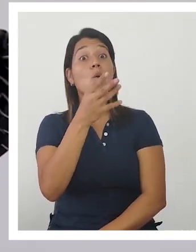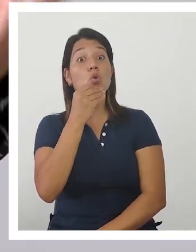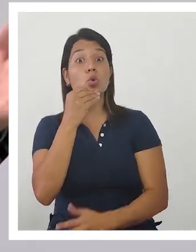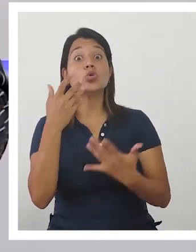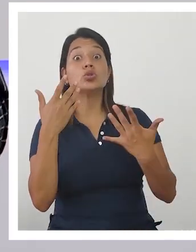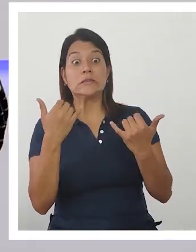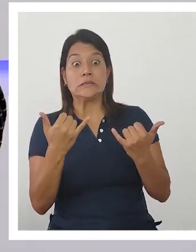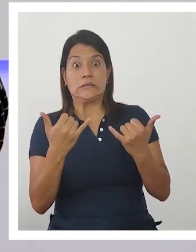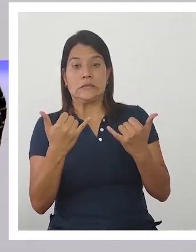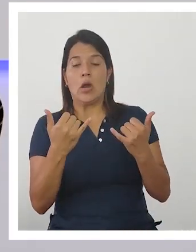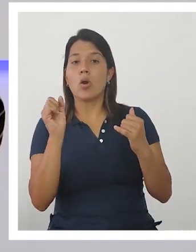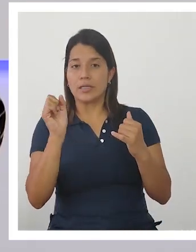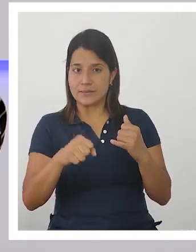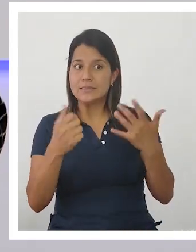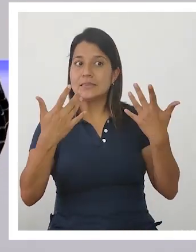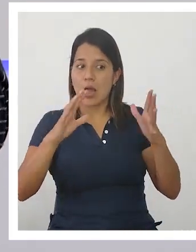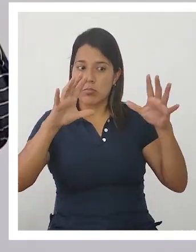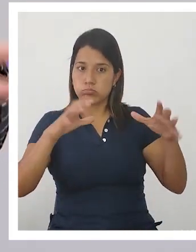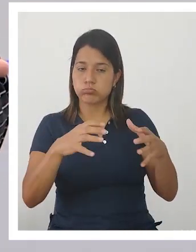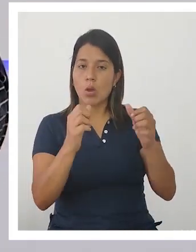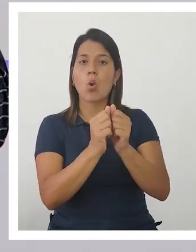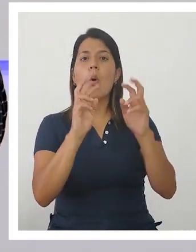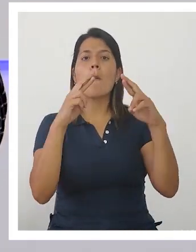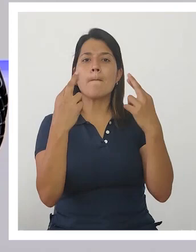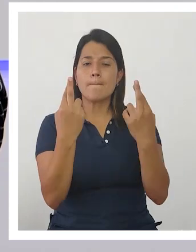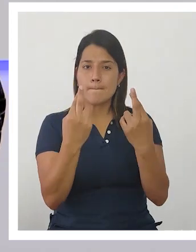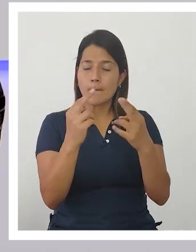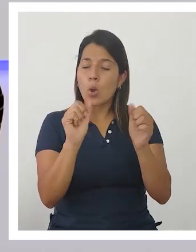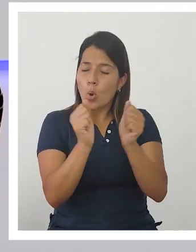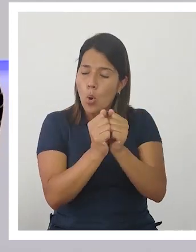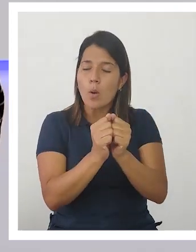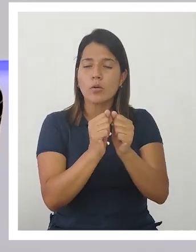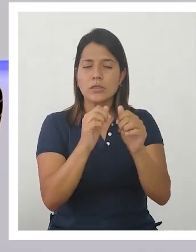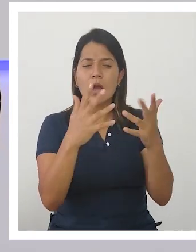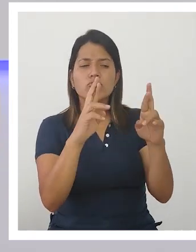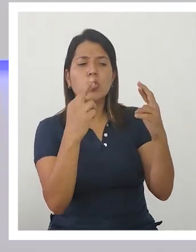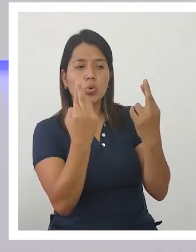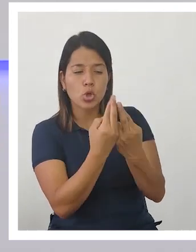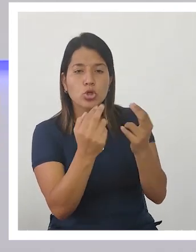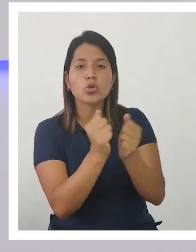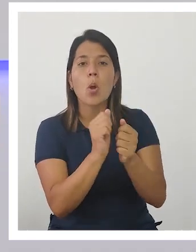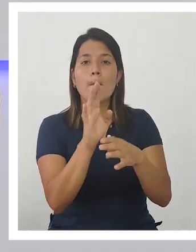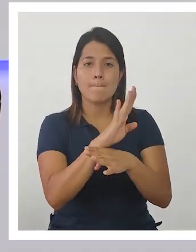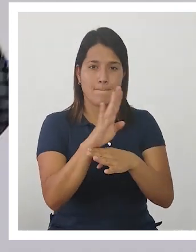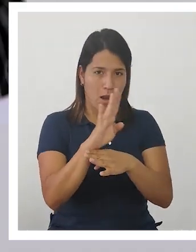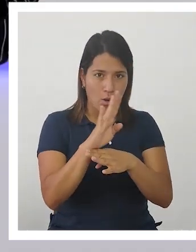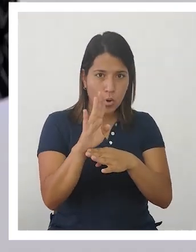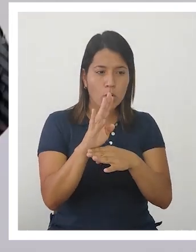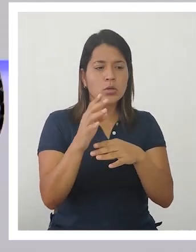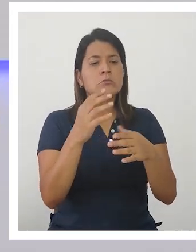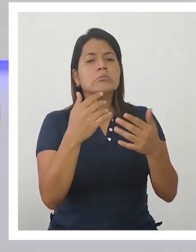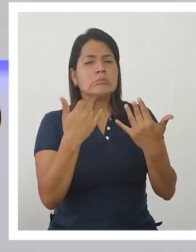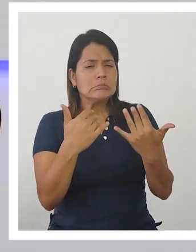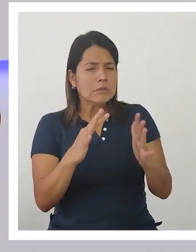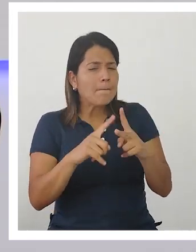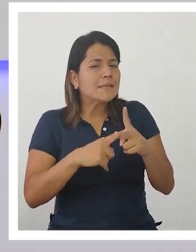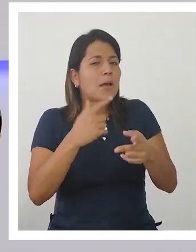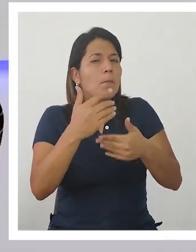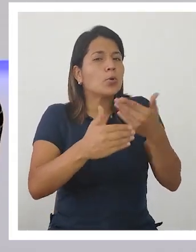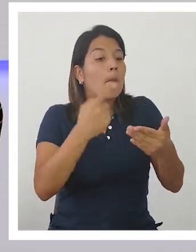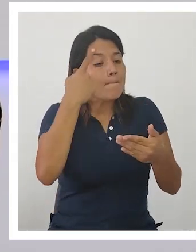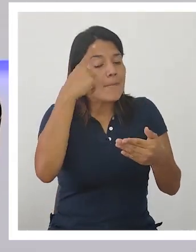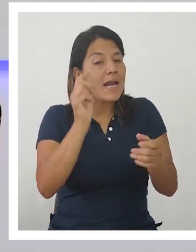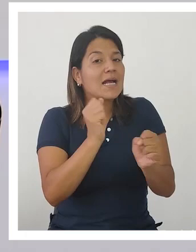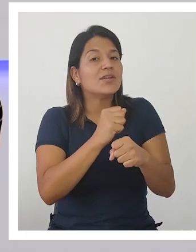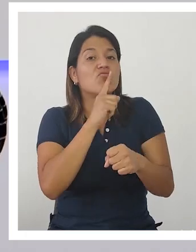los bancos y una serie de facilidades, pero hasta el momento, hasta el día de hoy ha sido papel, no hemos visto ejecutarse. Y vos como